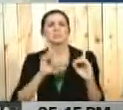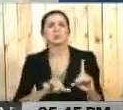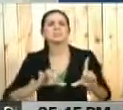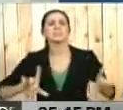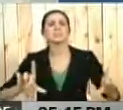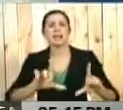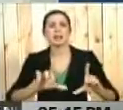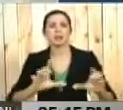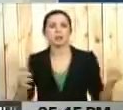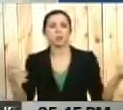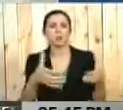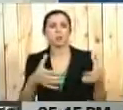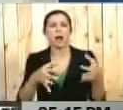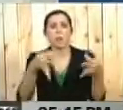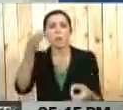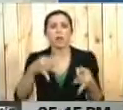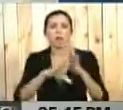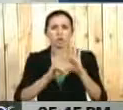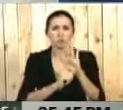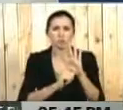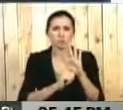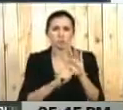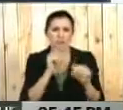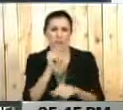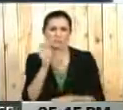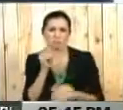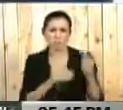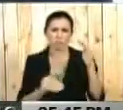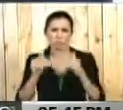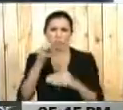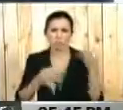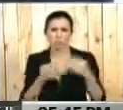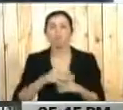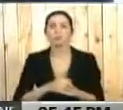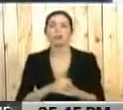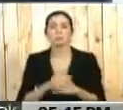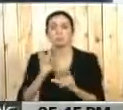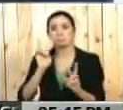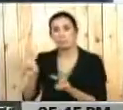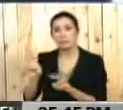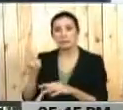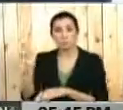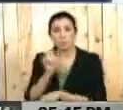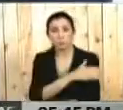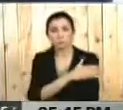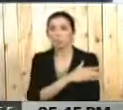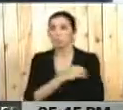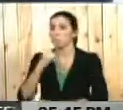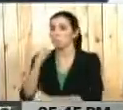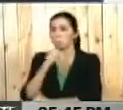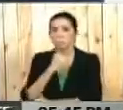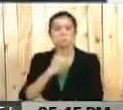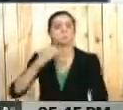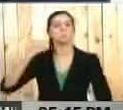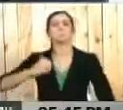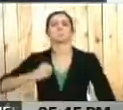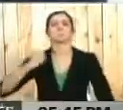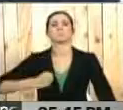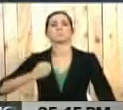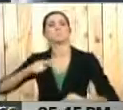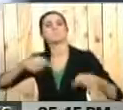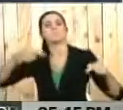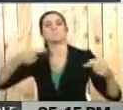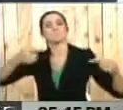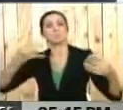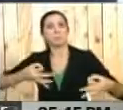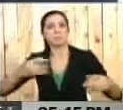es más directa y entonces le dice, en virtud de que están en contra de la Constitución, desacato, contumacia,